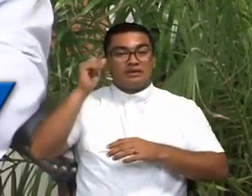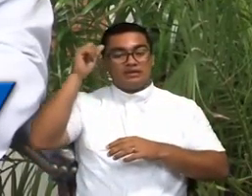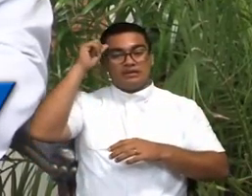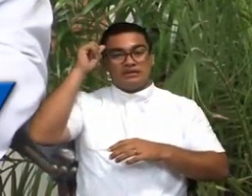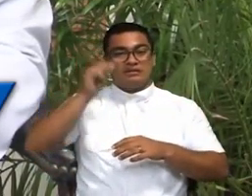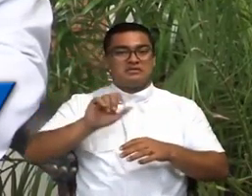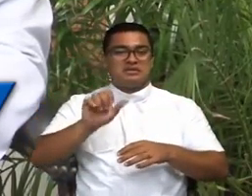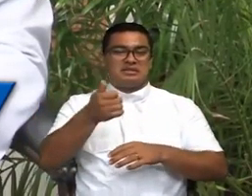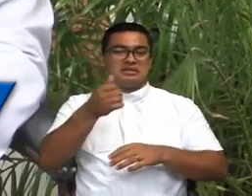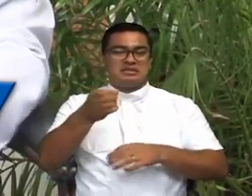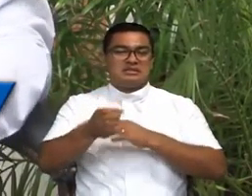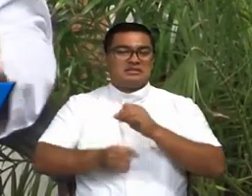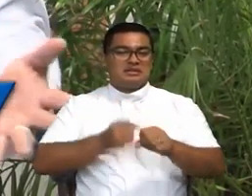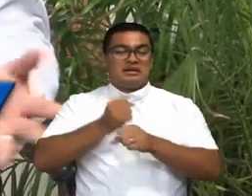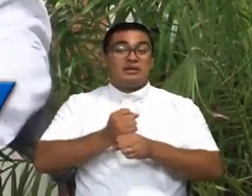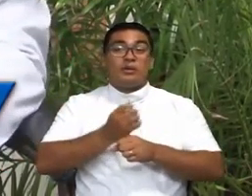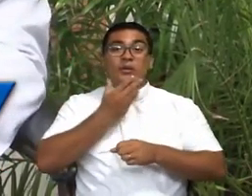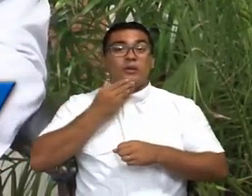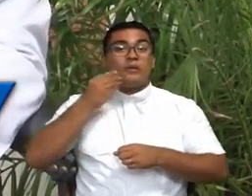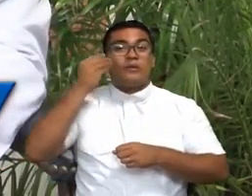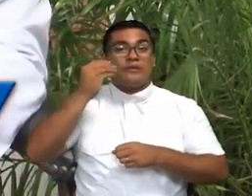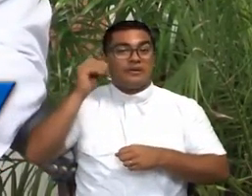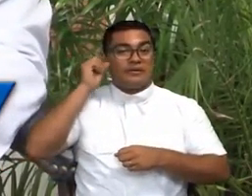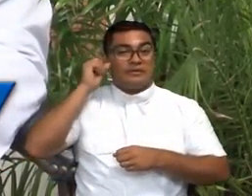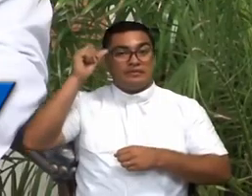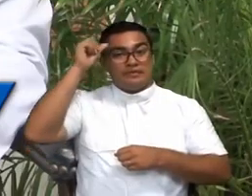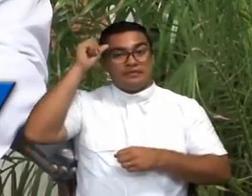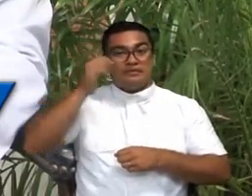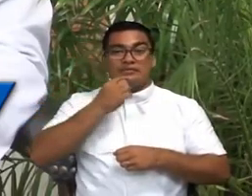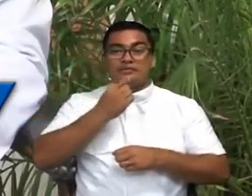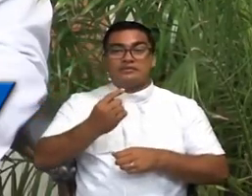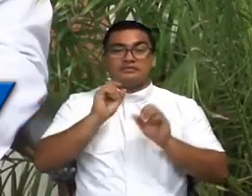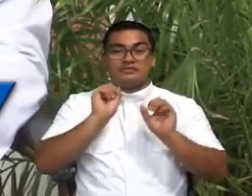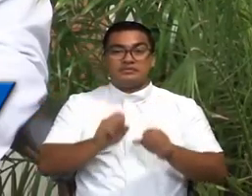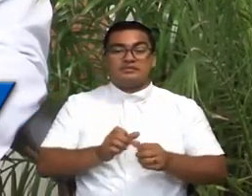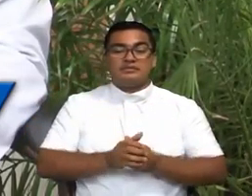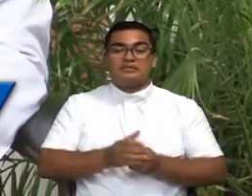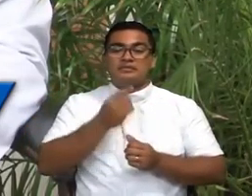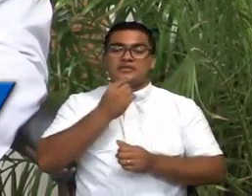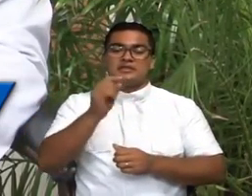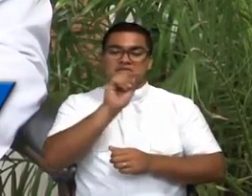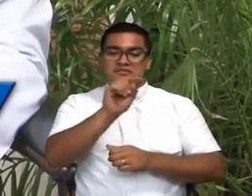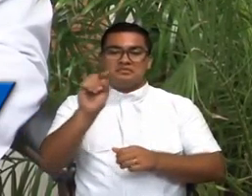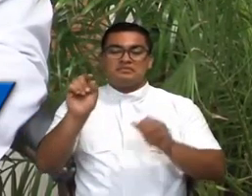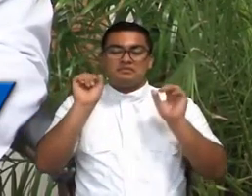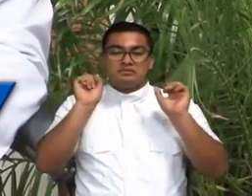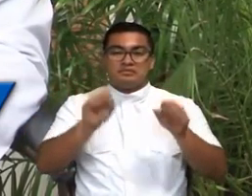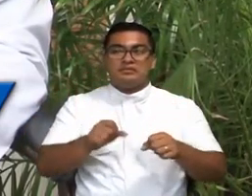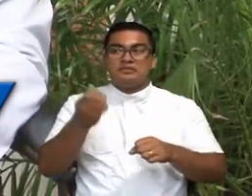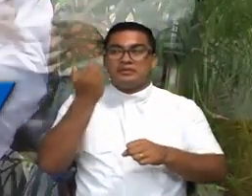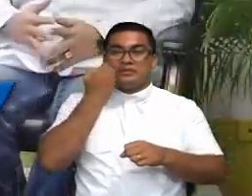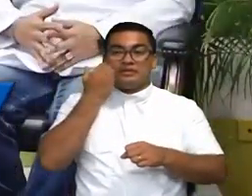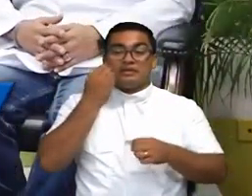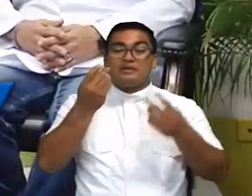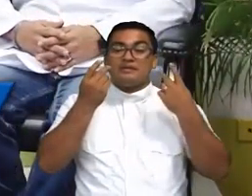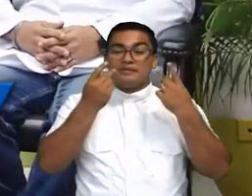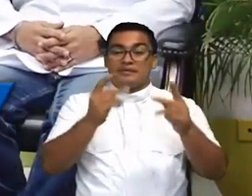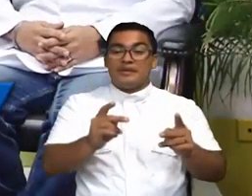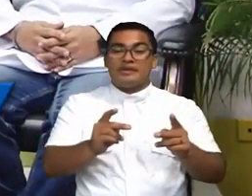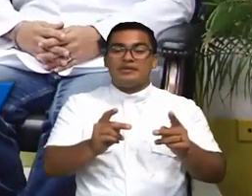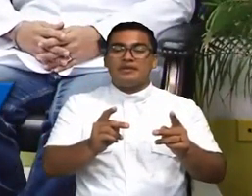de 60, los jóvenes adultos que le decimos ahora, ¿ya? Ellos son los más susceptibles. Pero hay otras